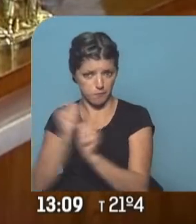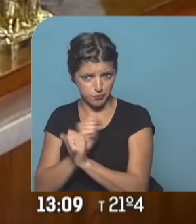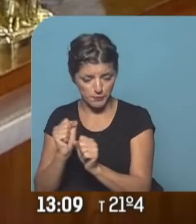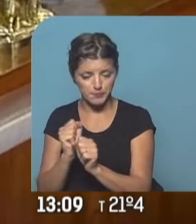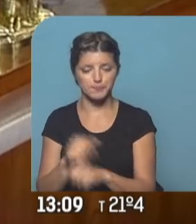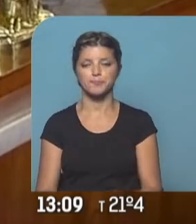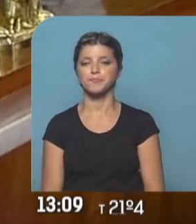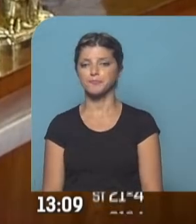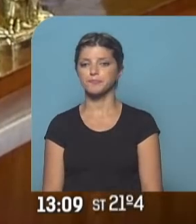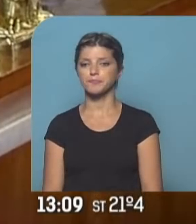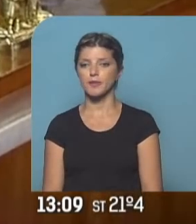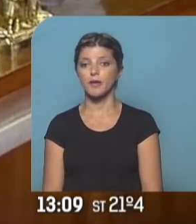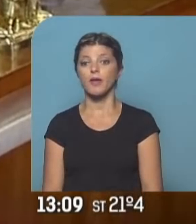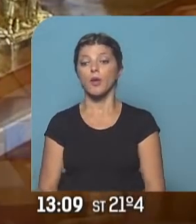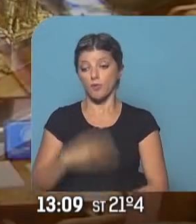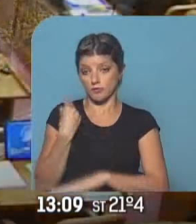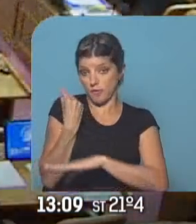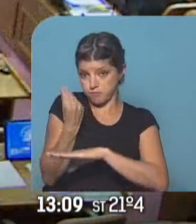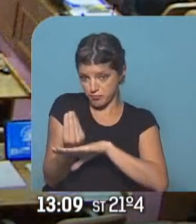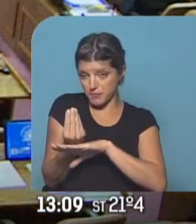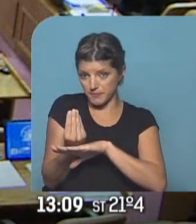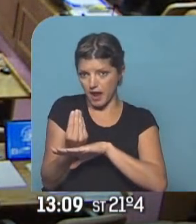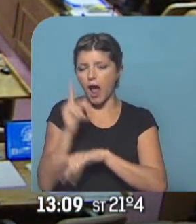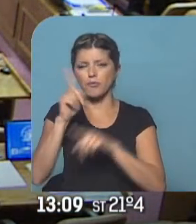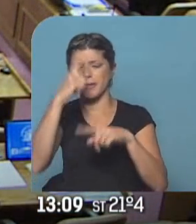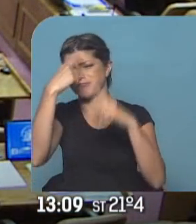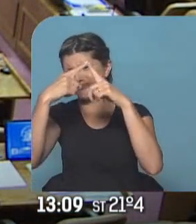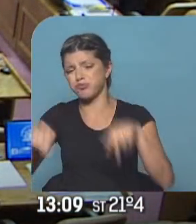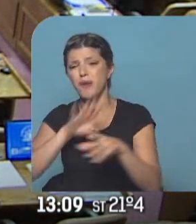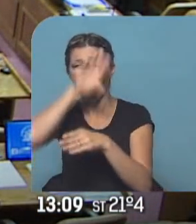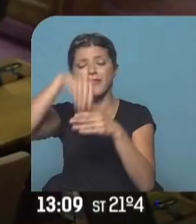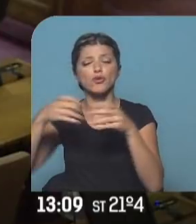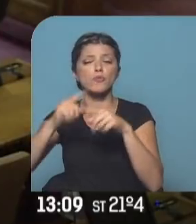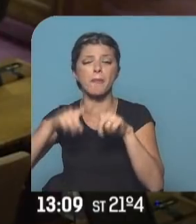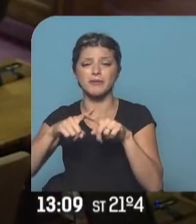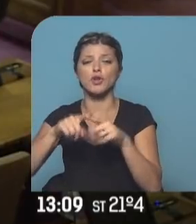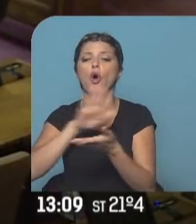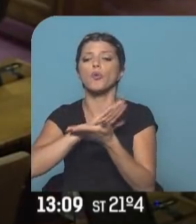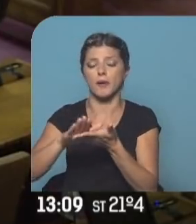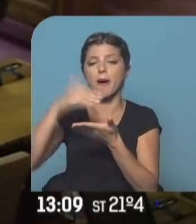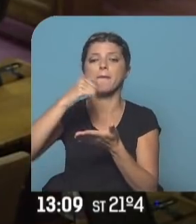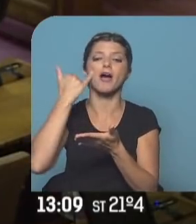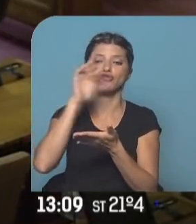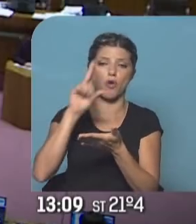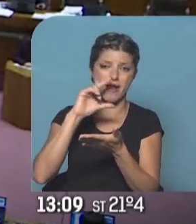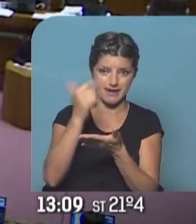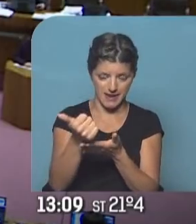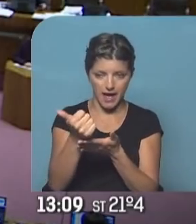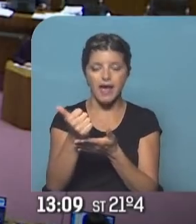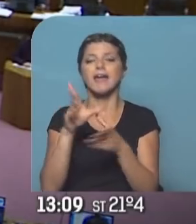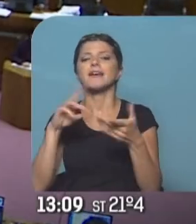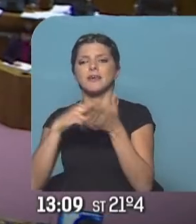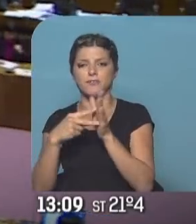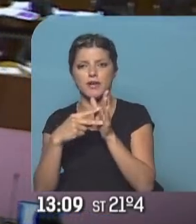A pocos meses de comenzar su gestión, diferencias irreconciliables dentro de Nueva Mayoría, la alianza de gobierno integrada por partidos